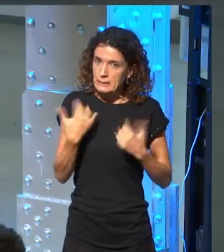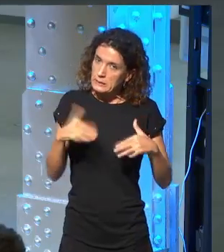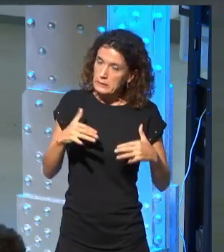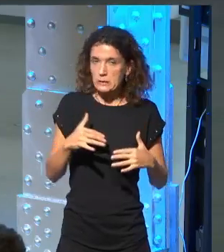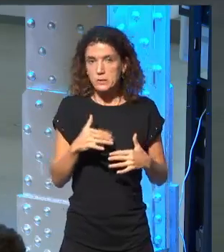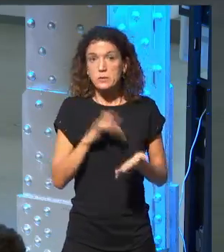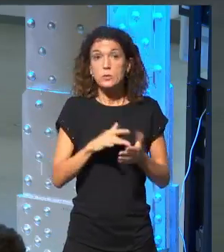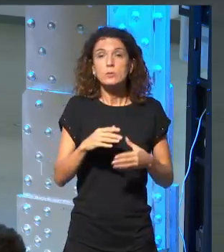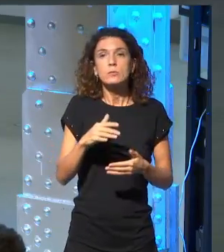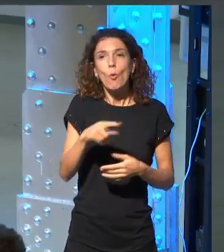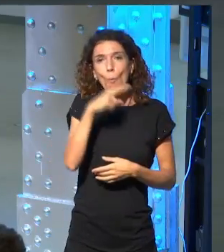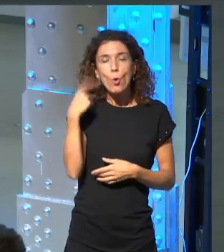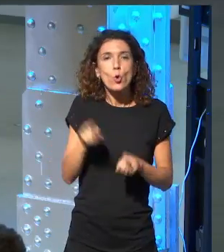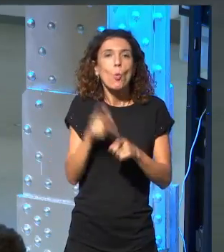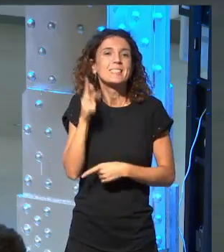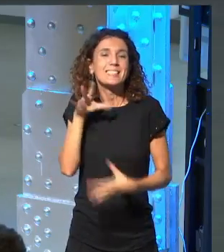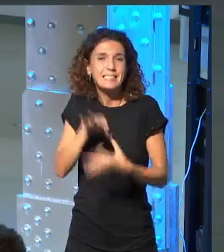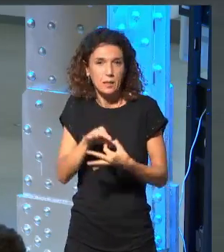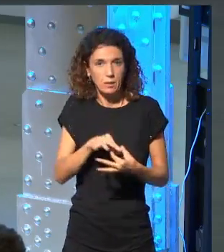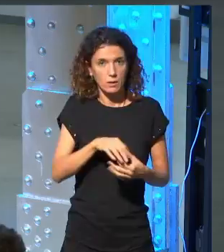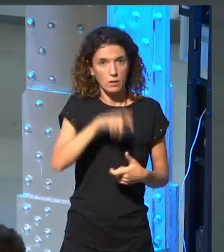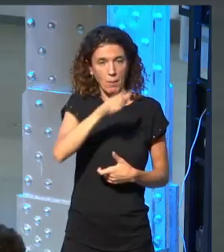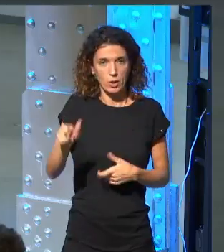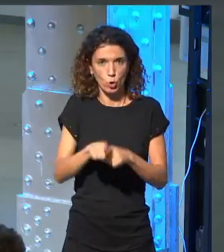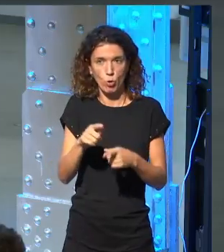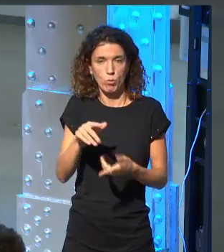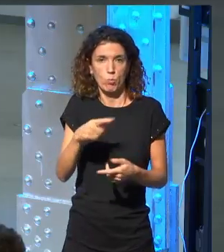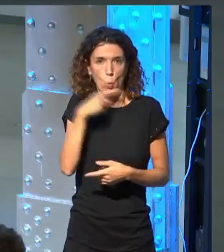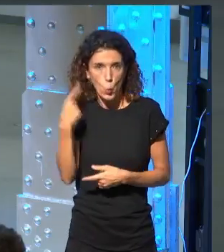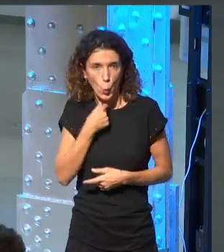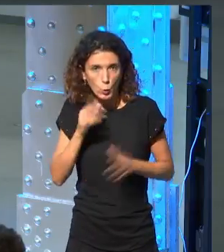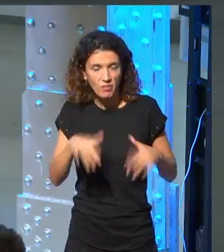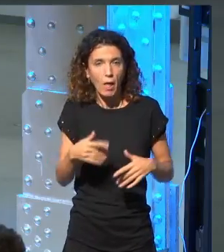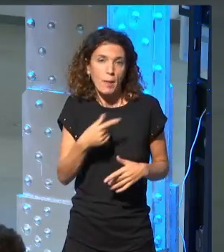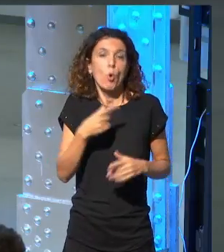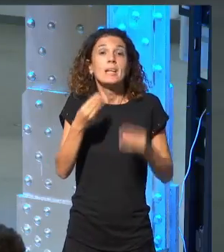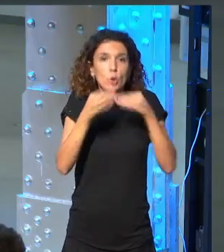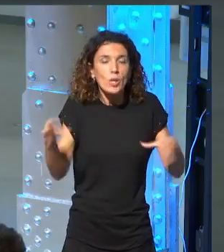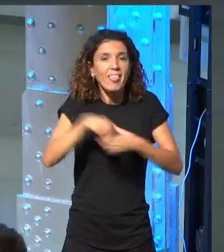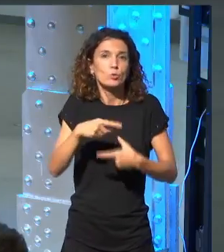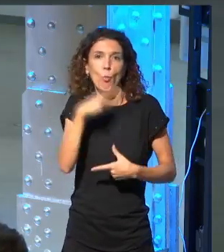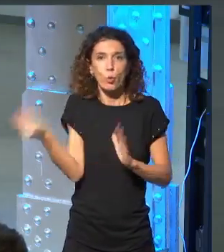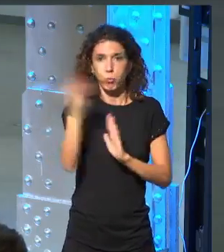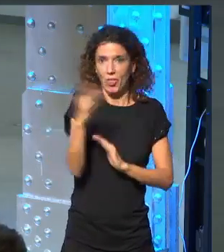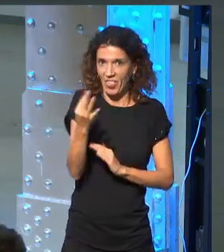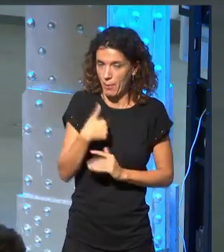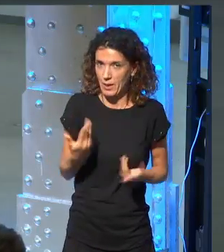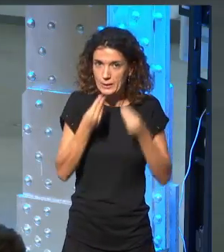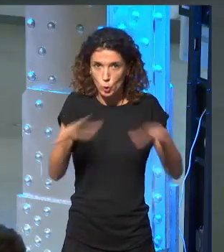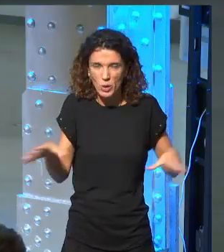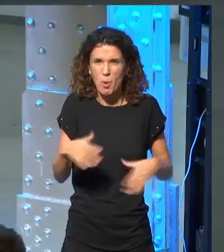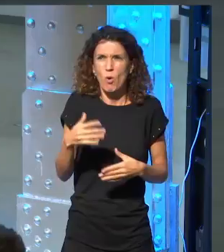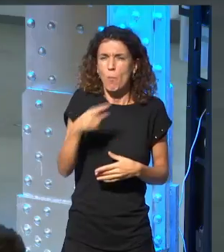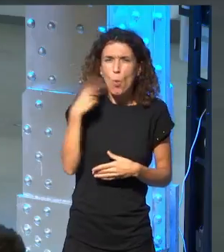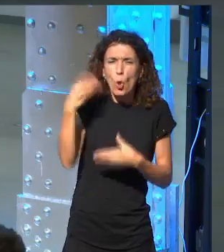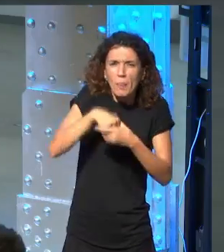porque, claro, el bollo era un chiste y ya está. Pero cuando vi que la gente demandaba tanto al bollo, dije, bueno, el bollo tiene que volver a aparecer de algún modo. Y dije, ¿cómo va a aparecer el